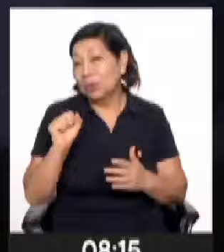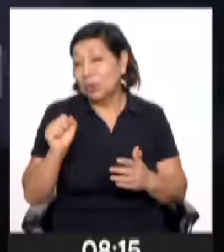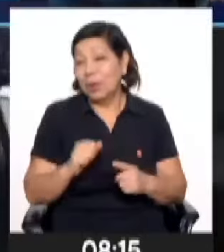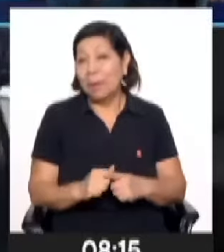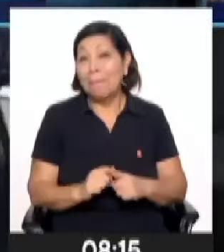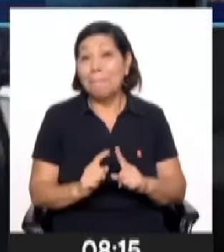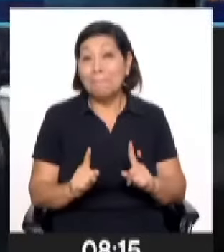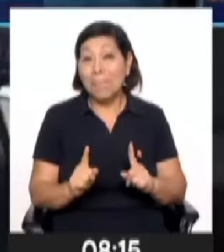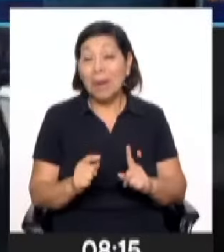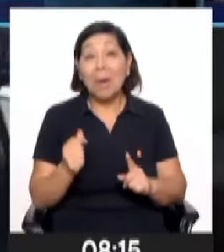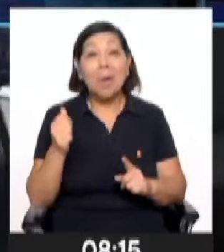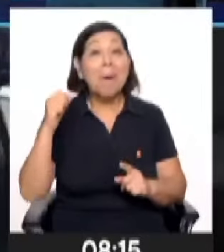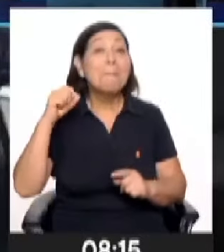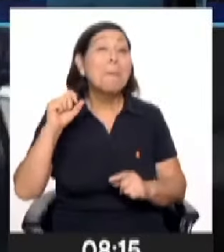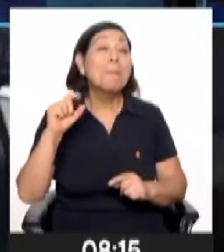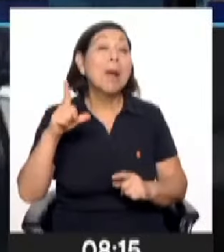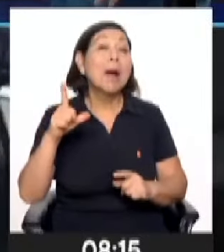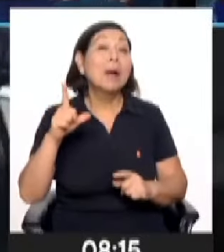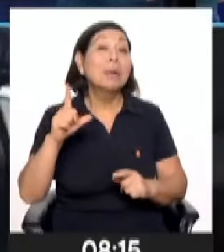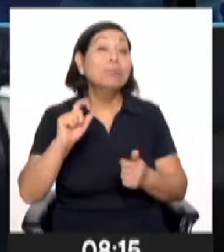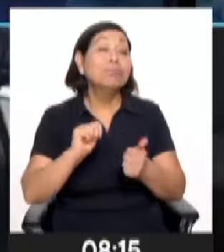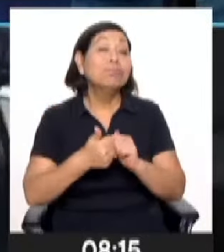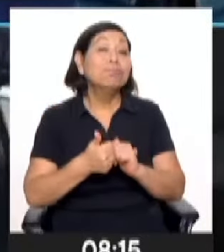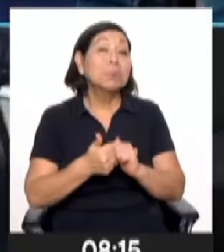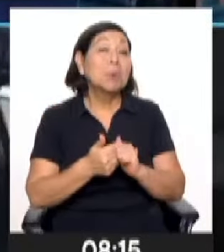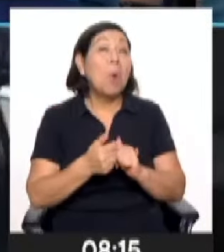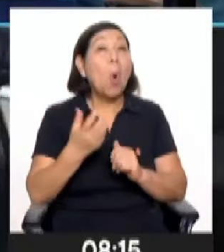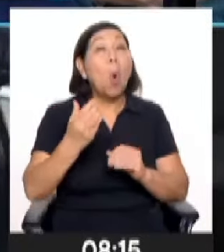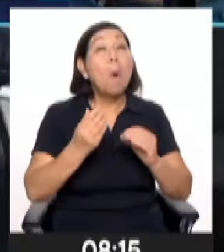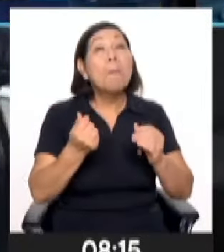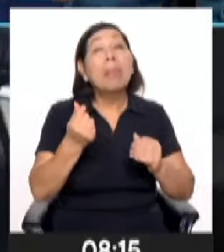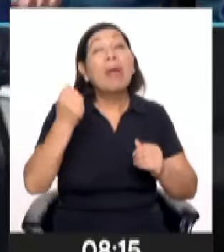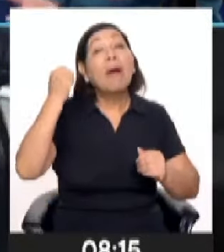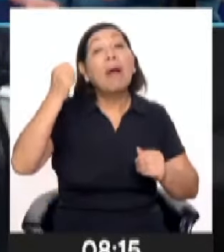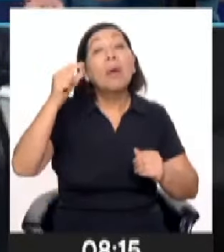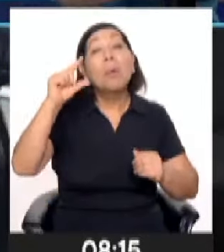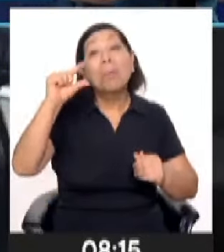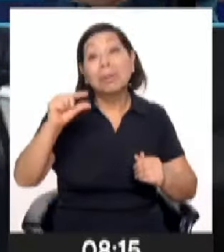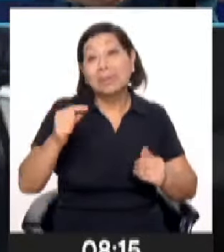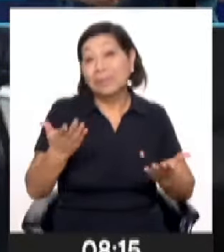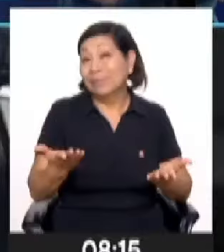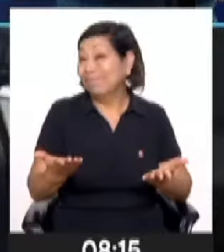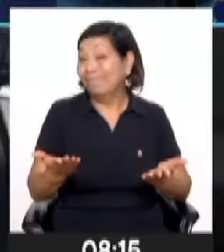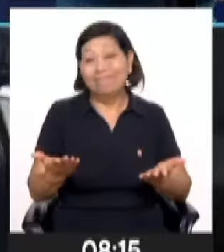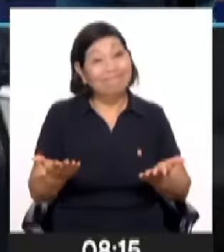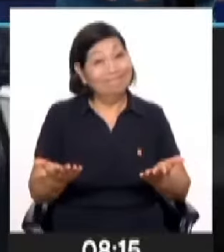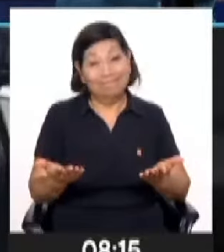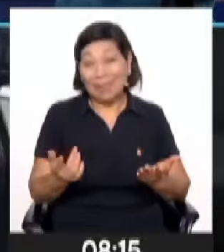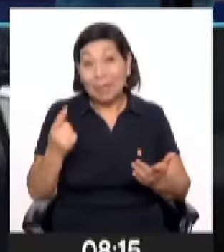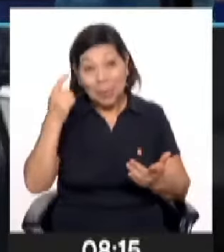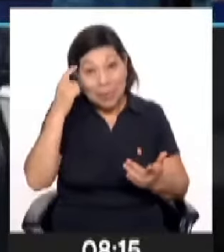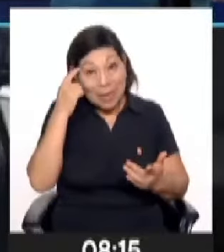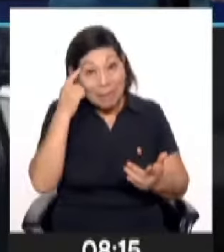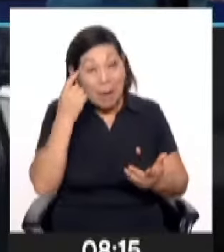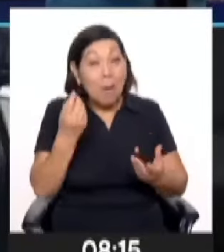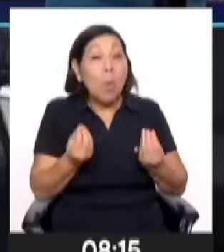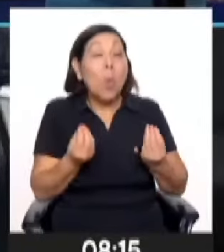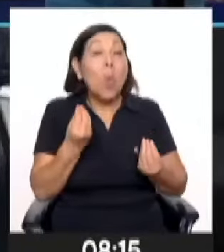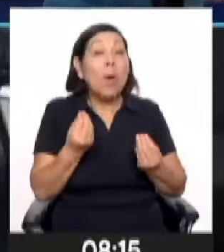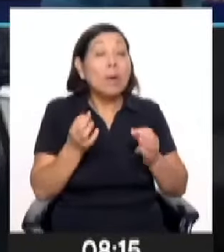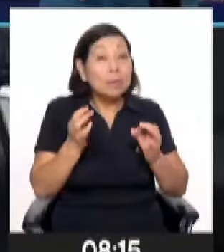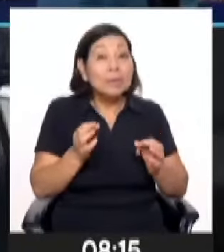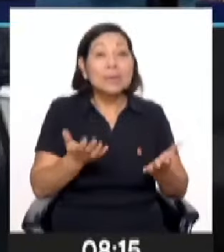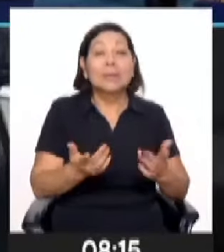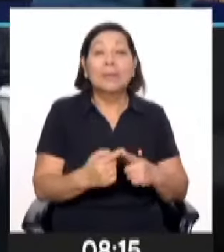soles, pero alguien que gana mucho más, de repente cambia la estructura, o alguien que gana mucho menos, no le alcanza ni para ese 20 de ahorro. Entonces, no hay una